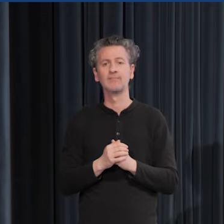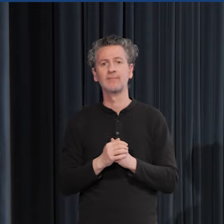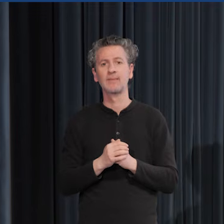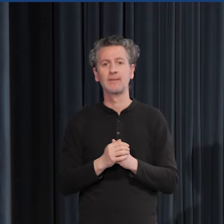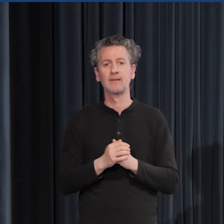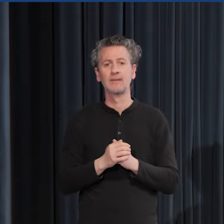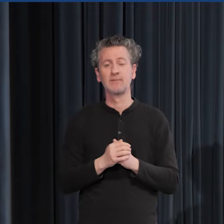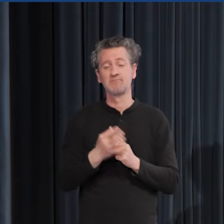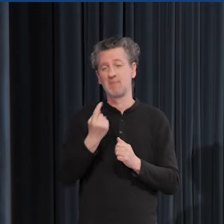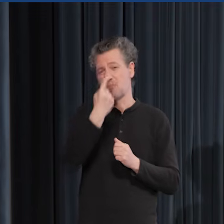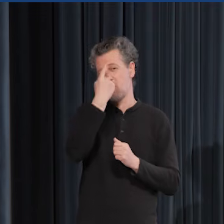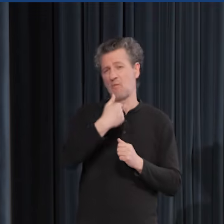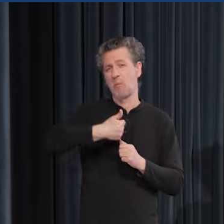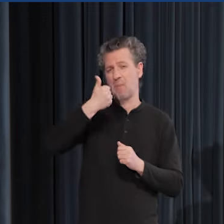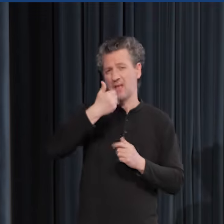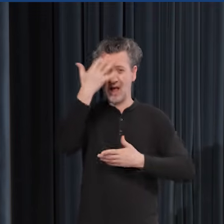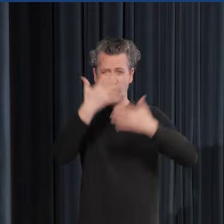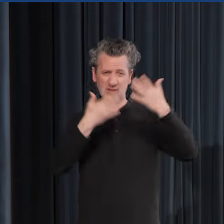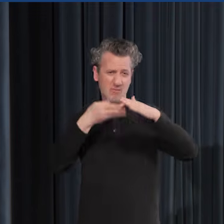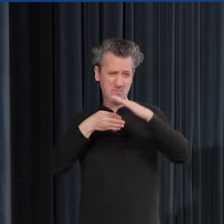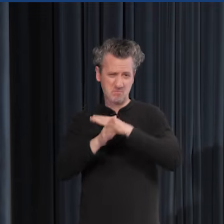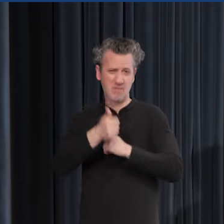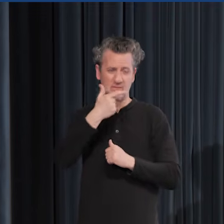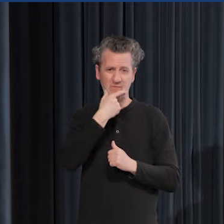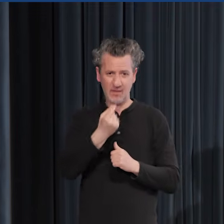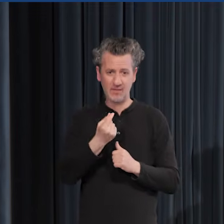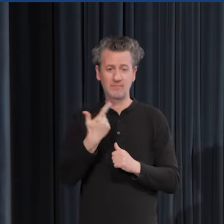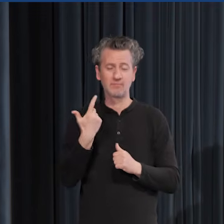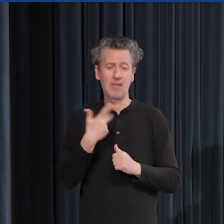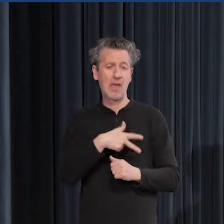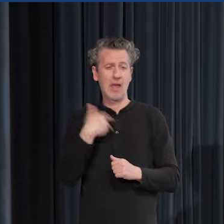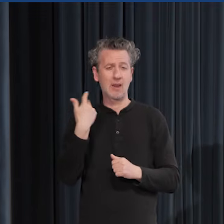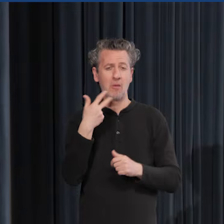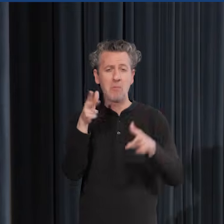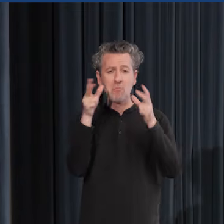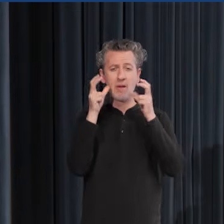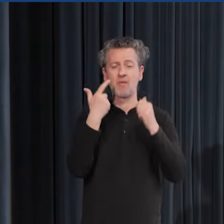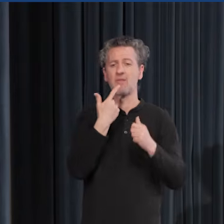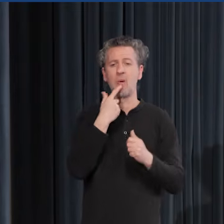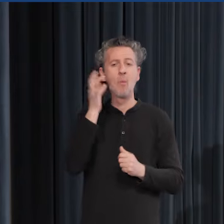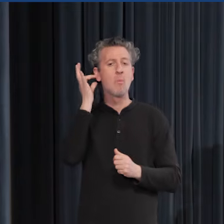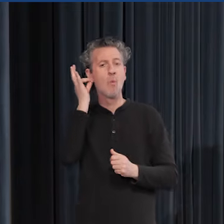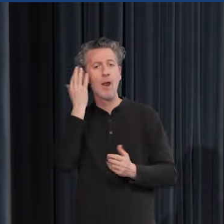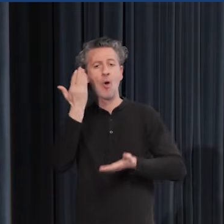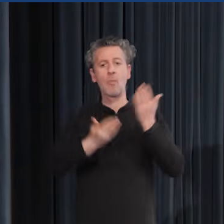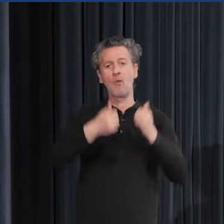entran en perfiles administrativos y por lo tanto hay una percepción generalizada de que las mujeres no ganarían tanto en este sector como en